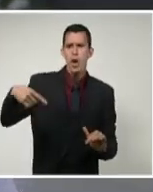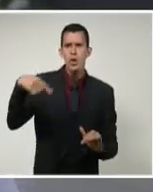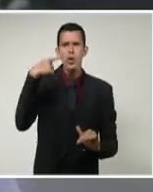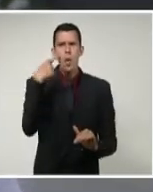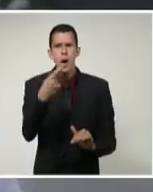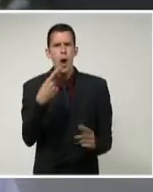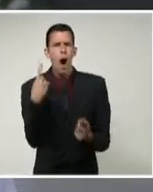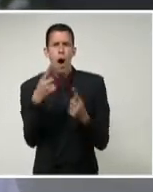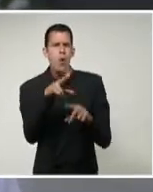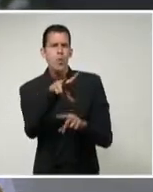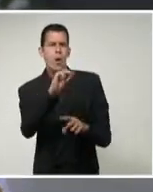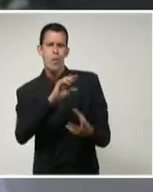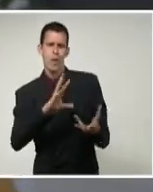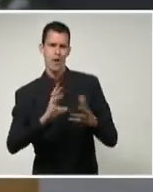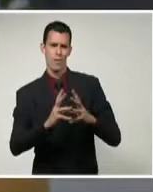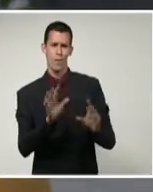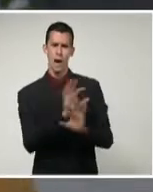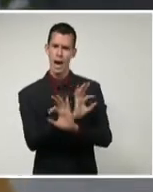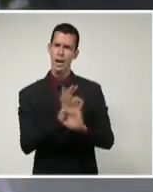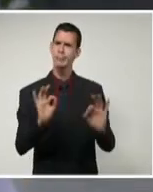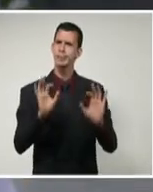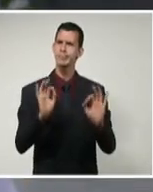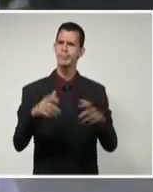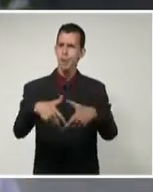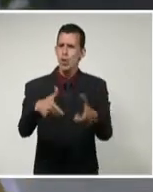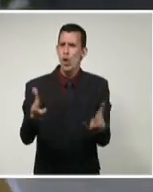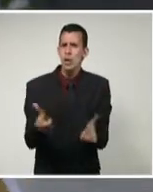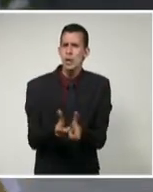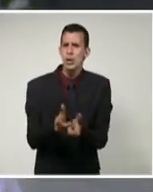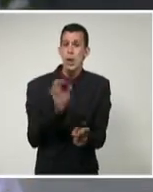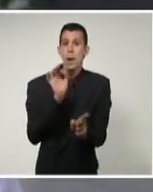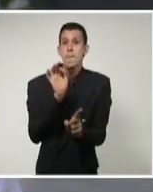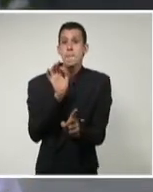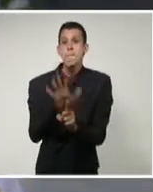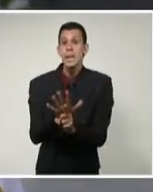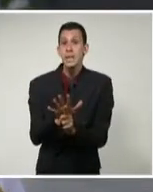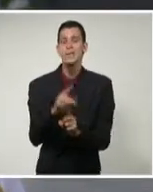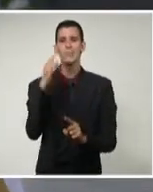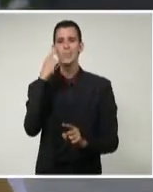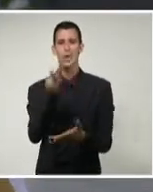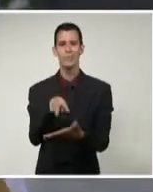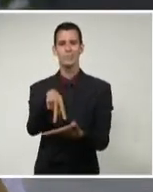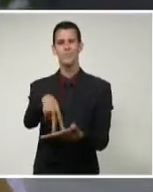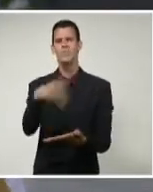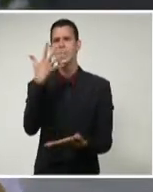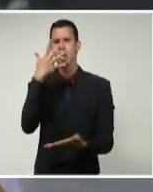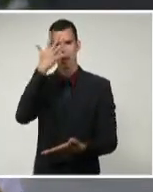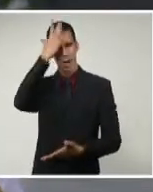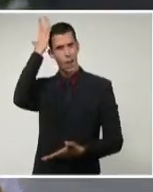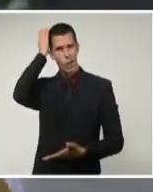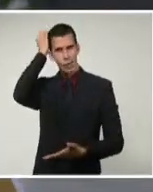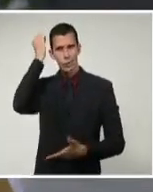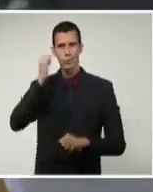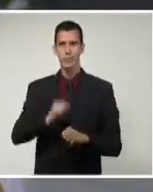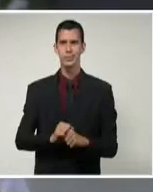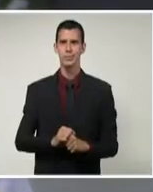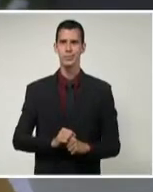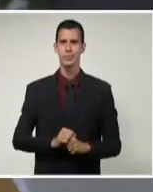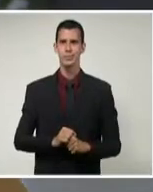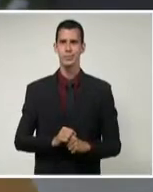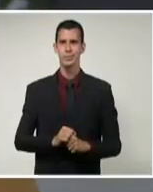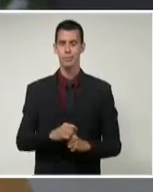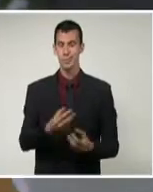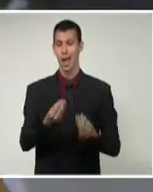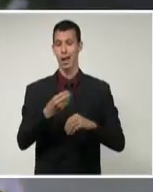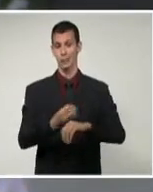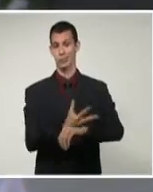de, en la apertura del Congreso, escuchar las palabras del general de ejército. Durante el trabajo en comisión, yo estuve en la 3